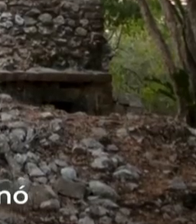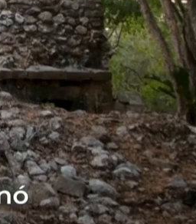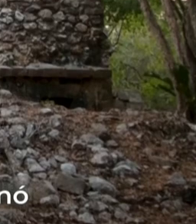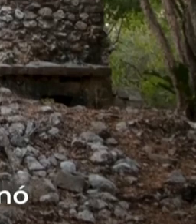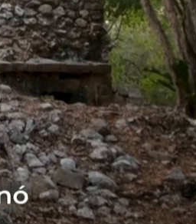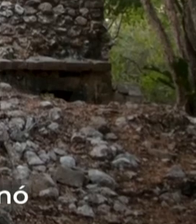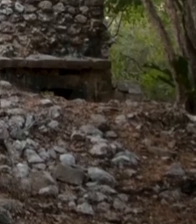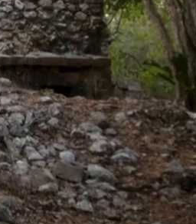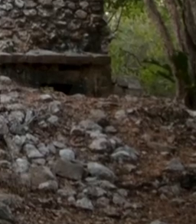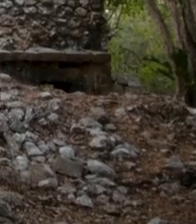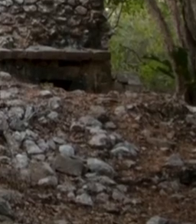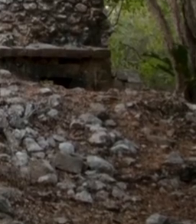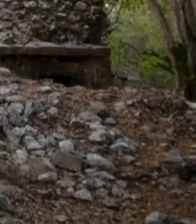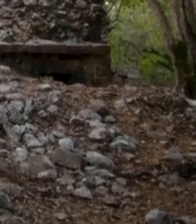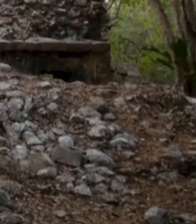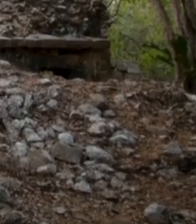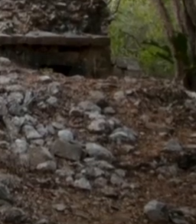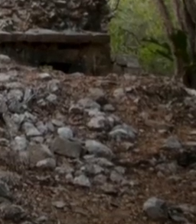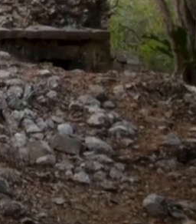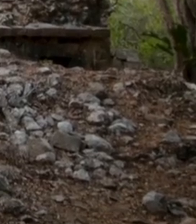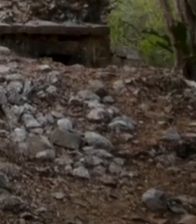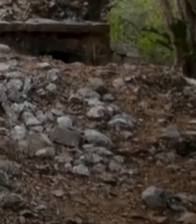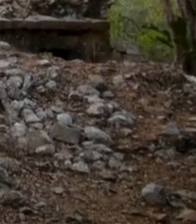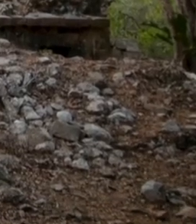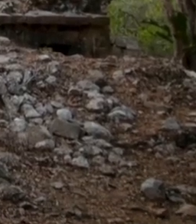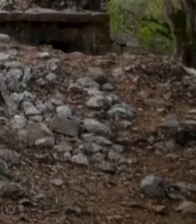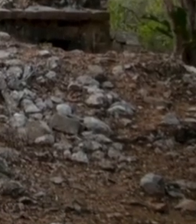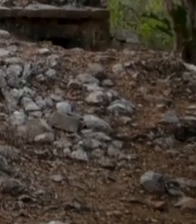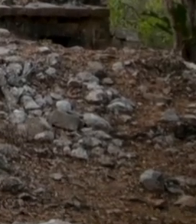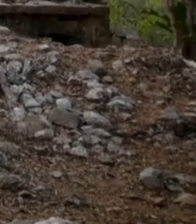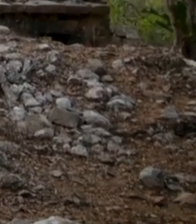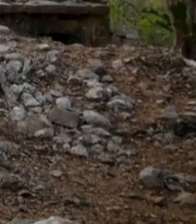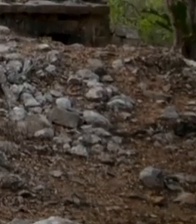se desencadenó hacia el año 1000 de nuestra era.